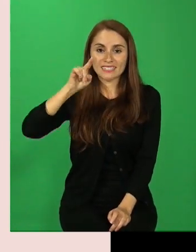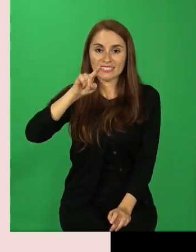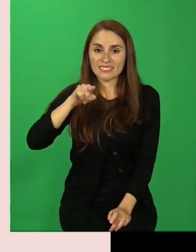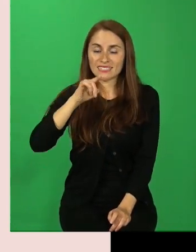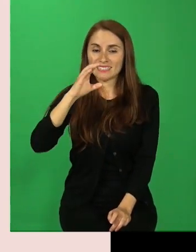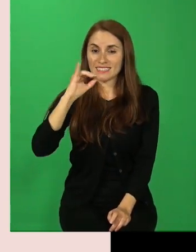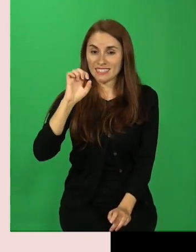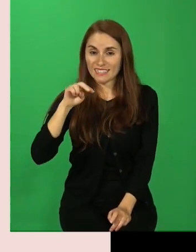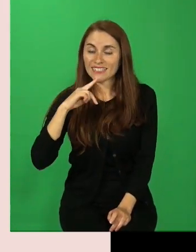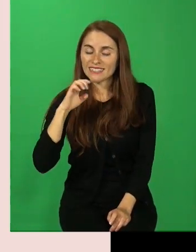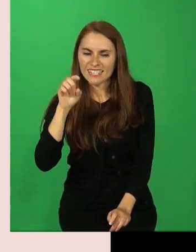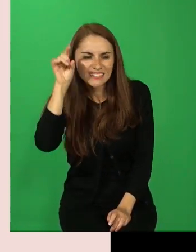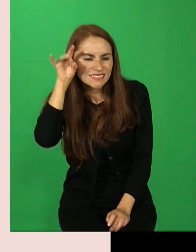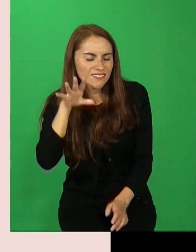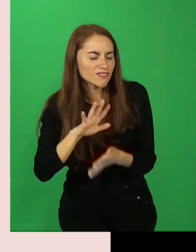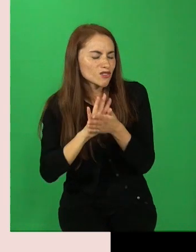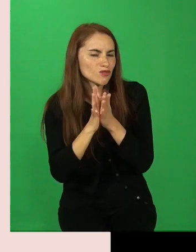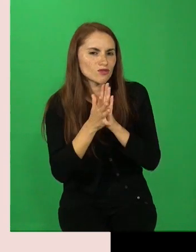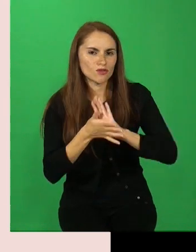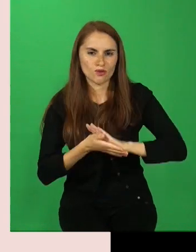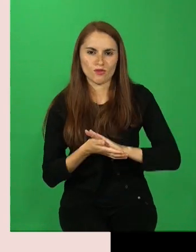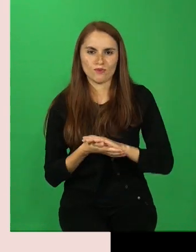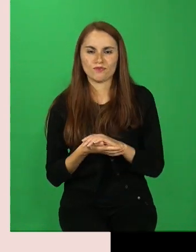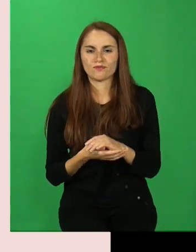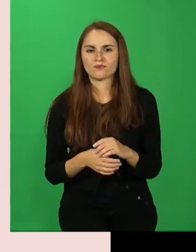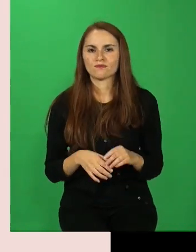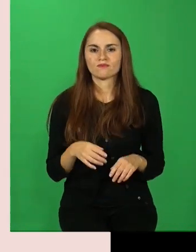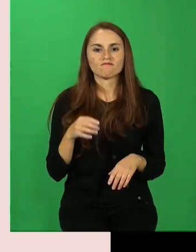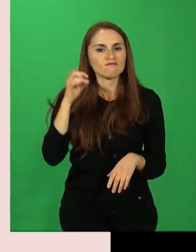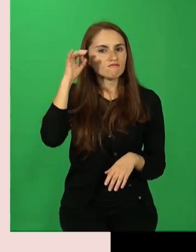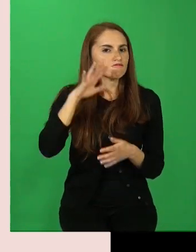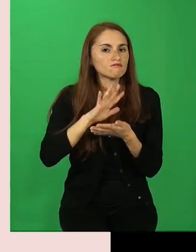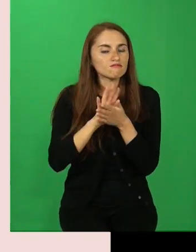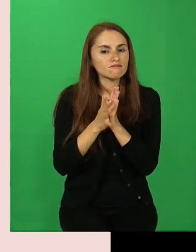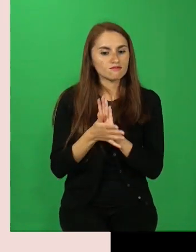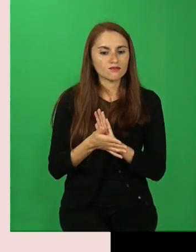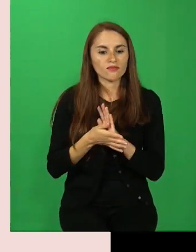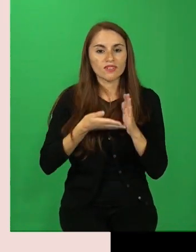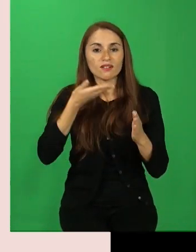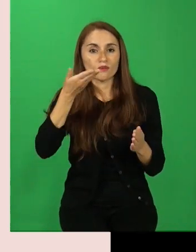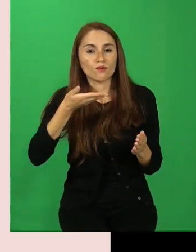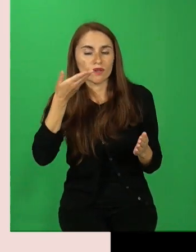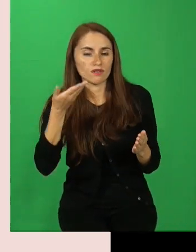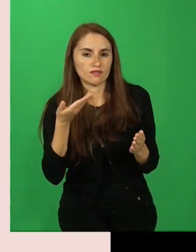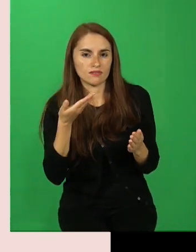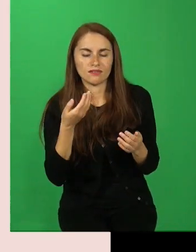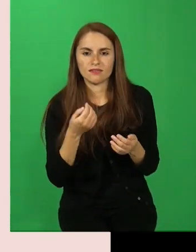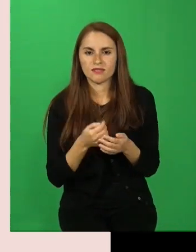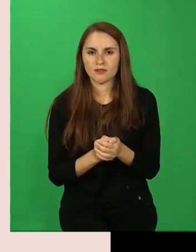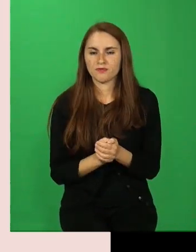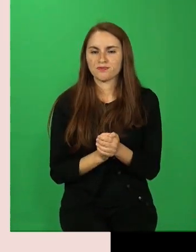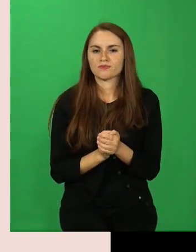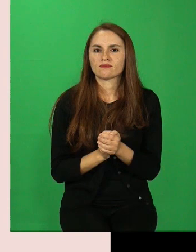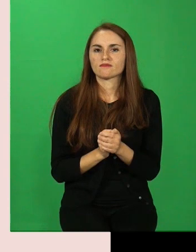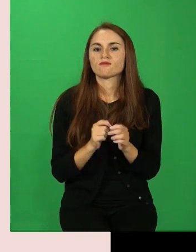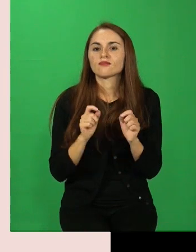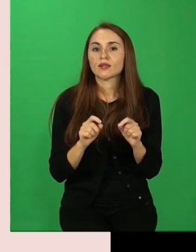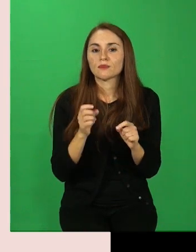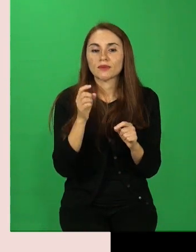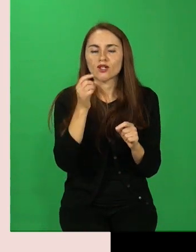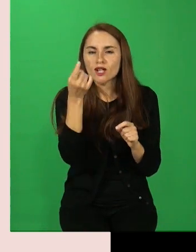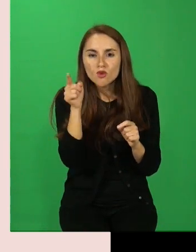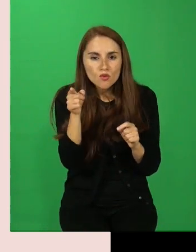sabe, porque él además de contarme acciones como lo hacen el resto de los narradores, me puede contar